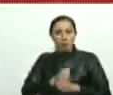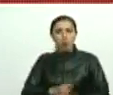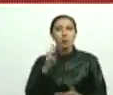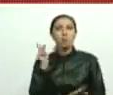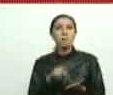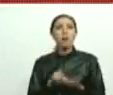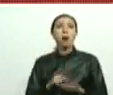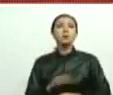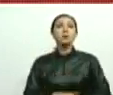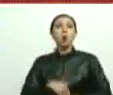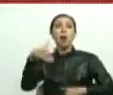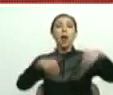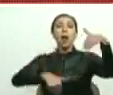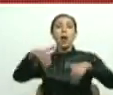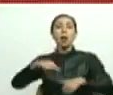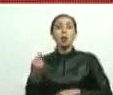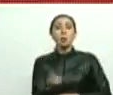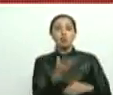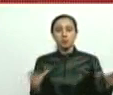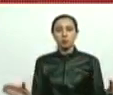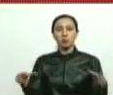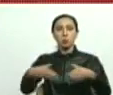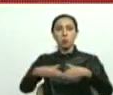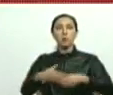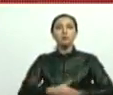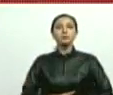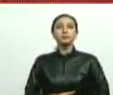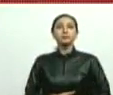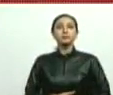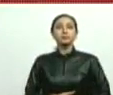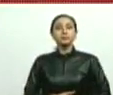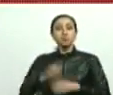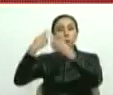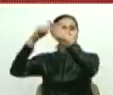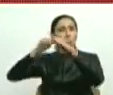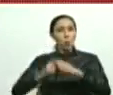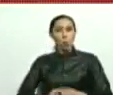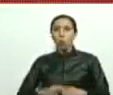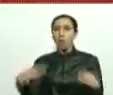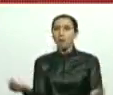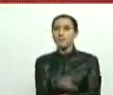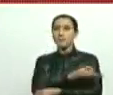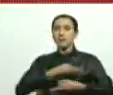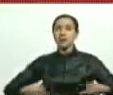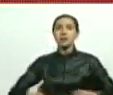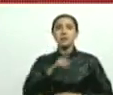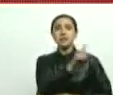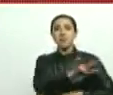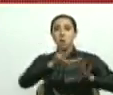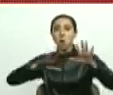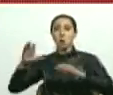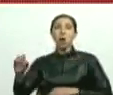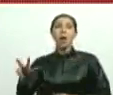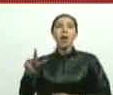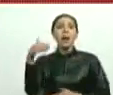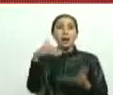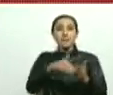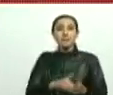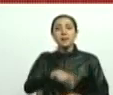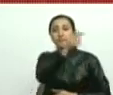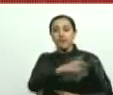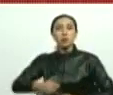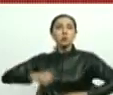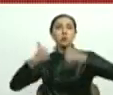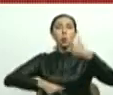elección primaria. El resultado en números es extraordinario, más de 183.000 candidatos